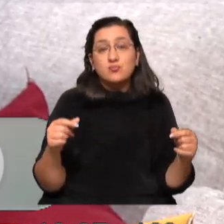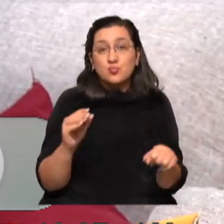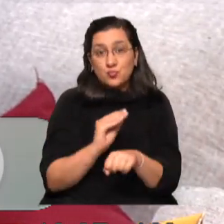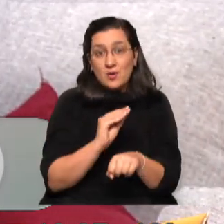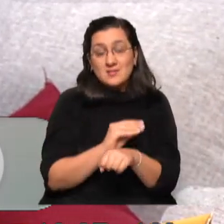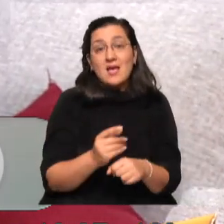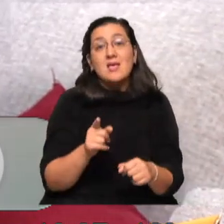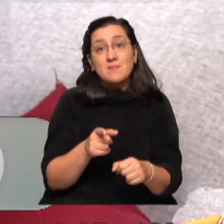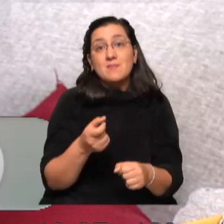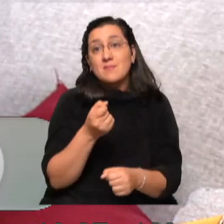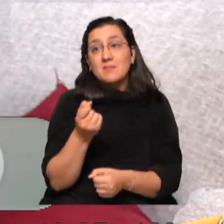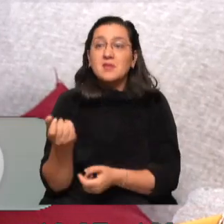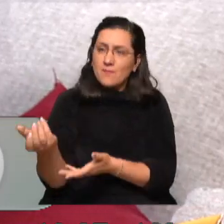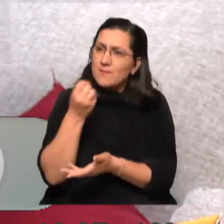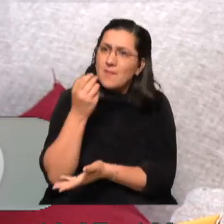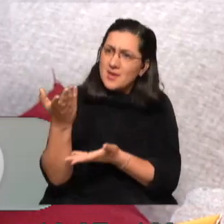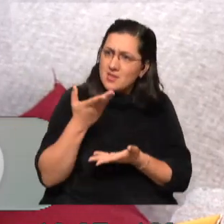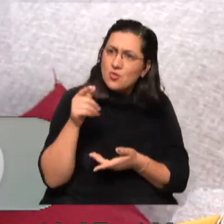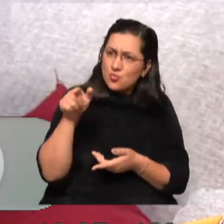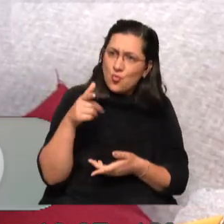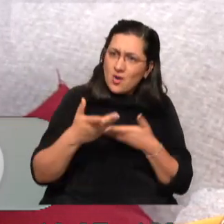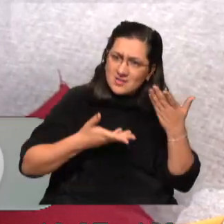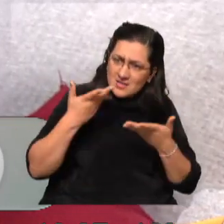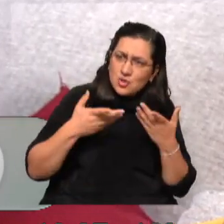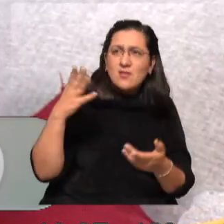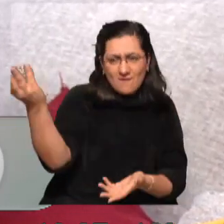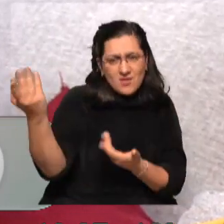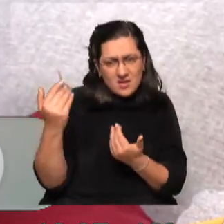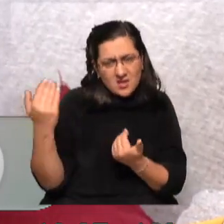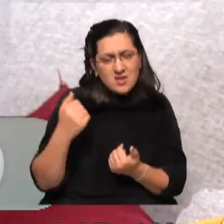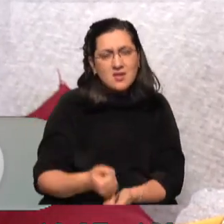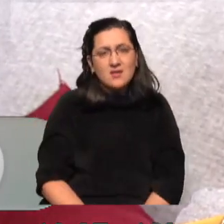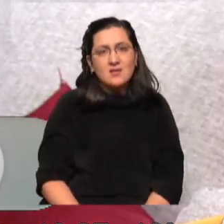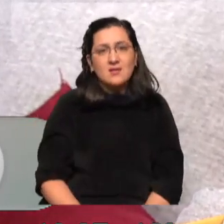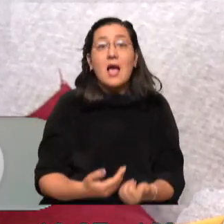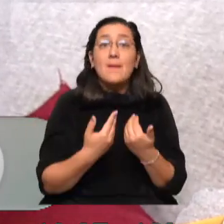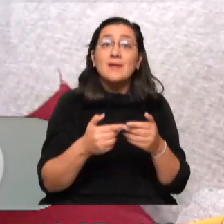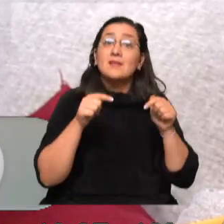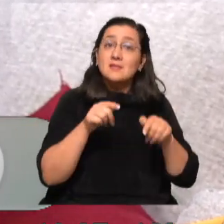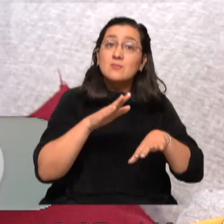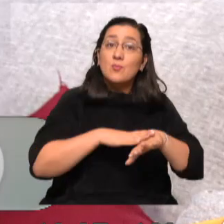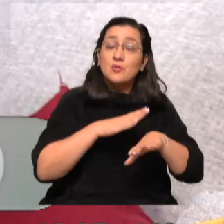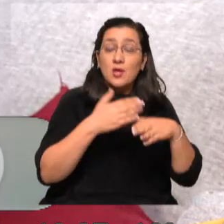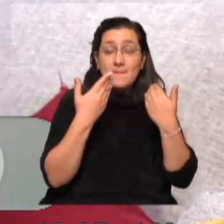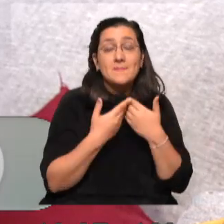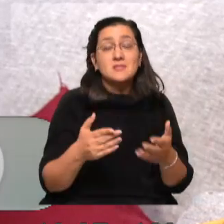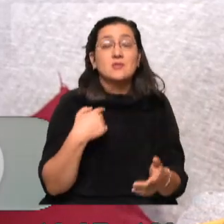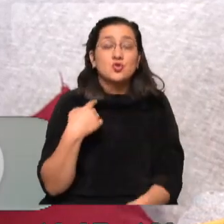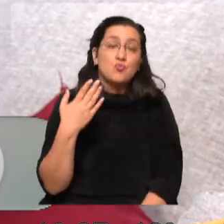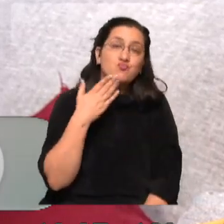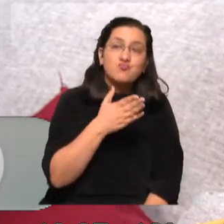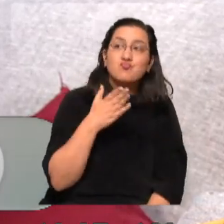me dieron la bienvenida, me dijeron, vos haces canciones, venía a tocar, no sé qué. Y a partir de ahí empecé a moverme un poco más,